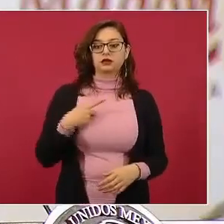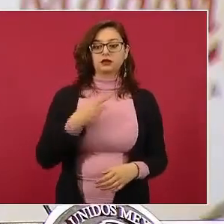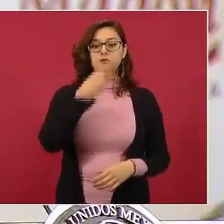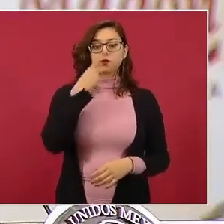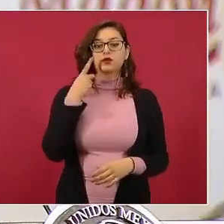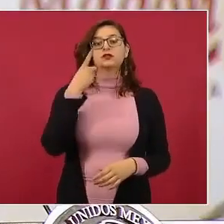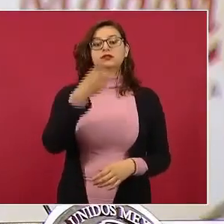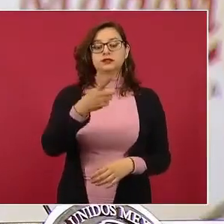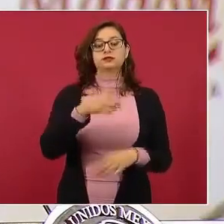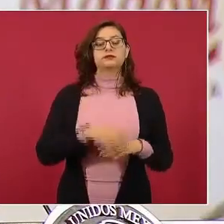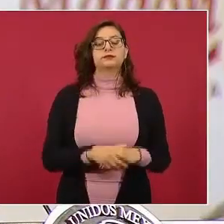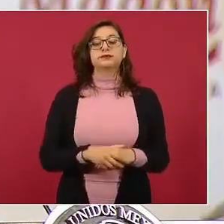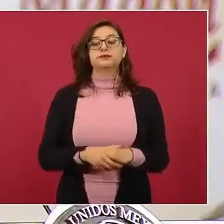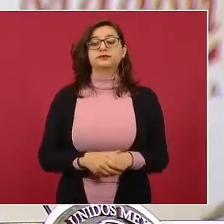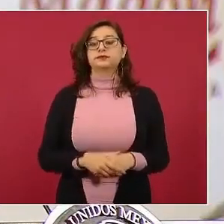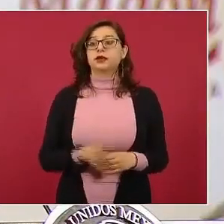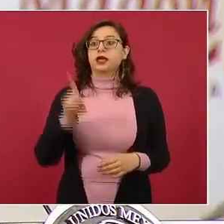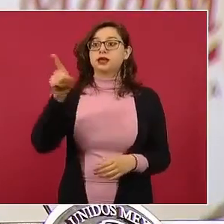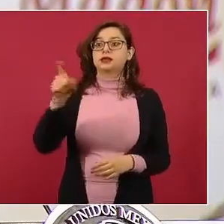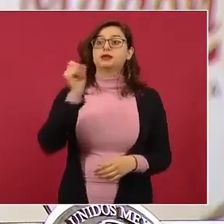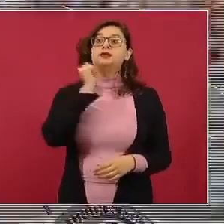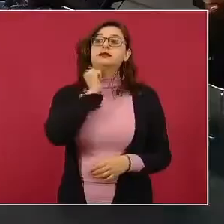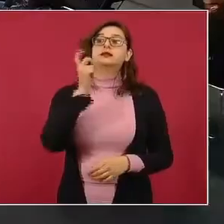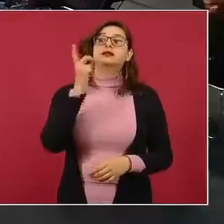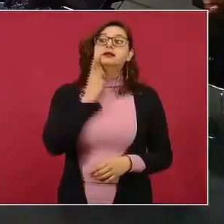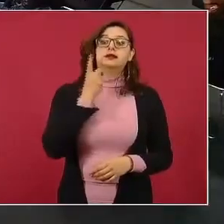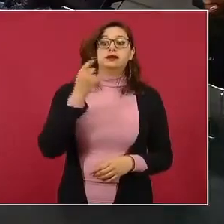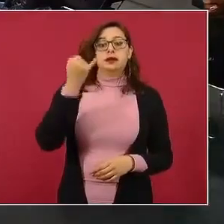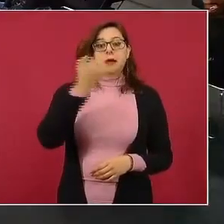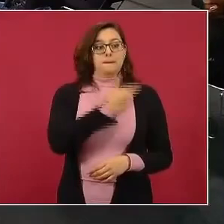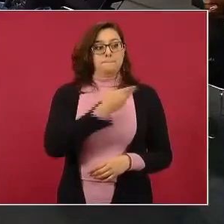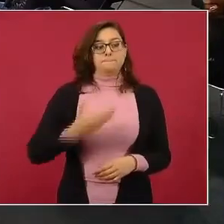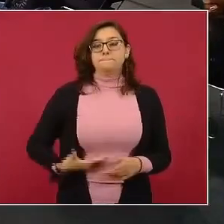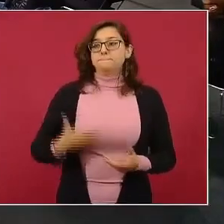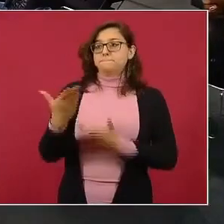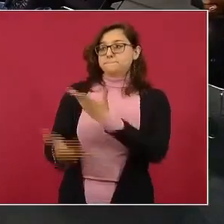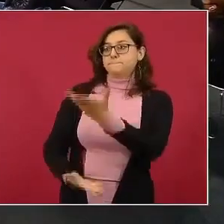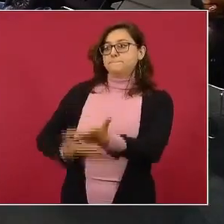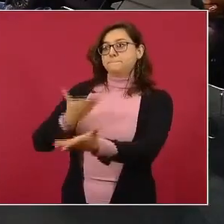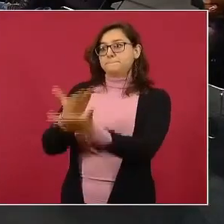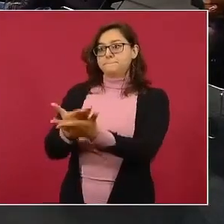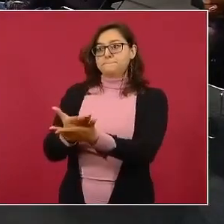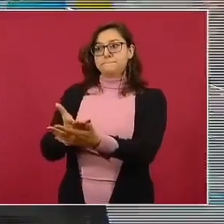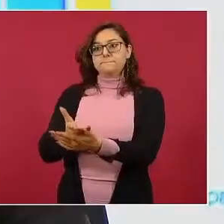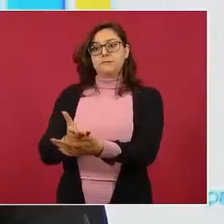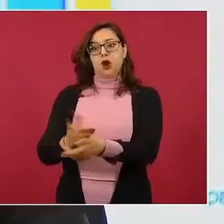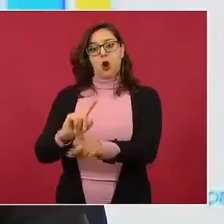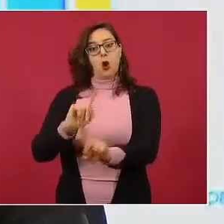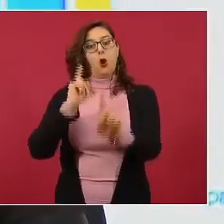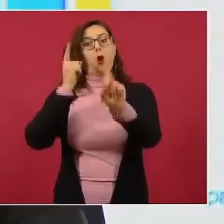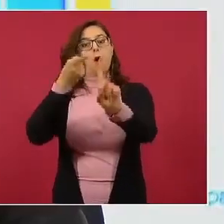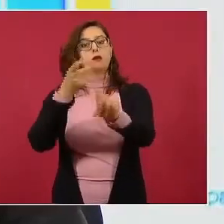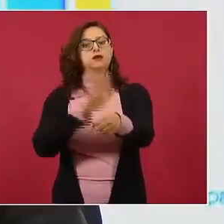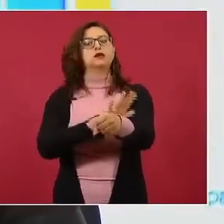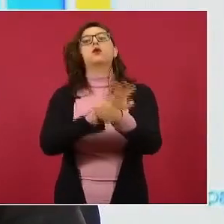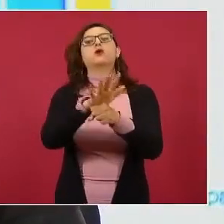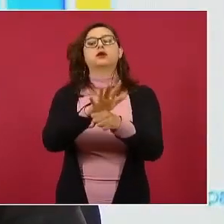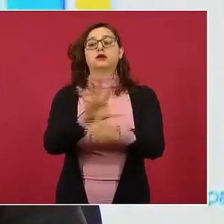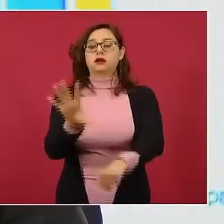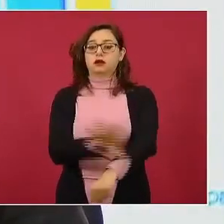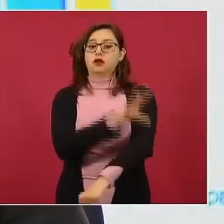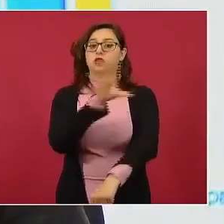ha propuesto el señor presidente lo que busca es que no haya incrementos de la energía eléctrica. Lo ha